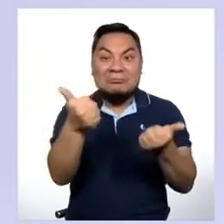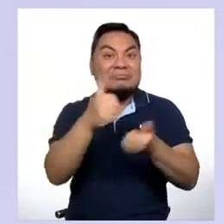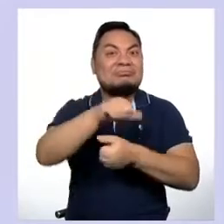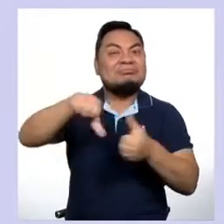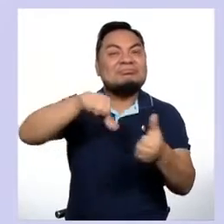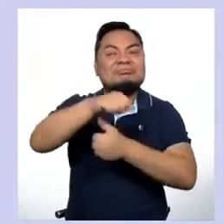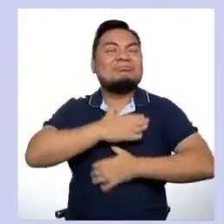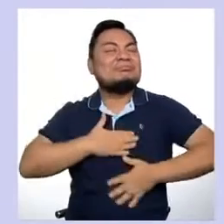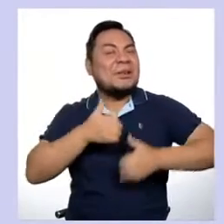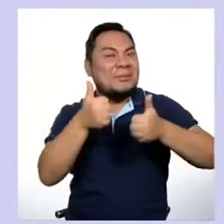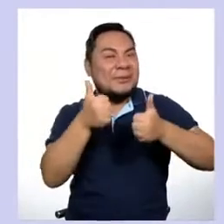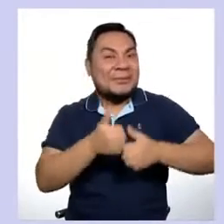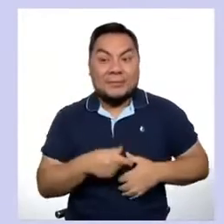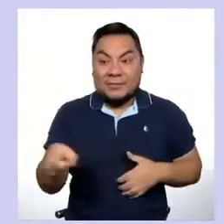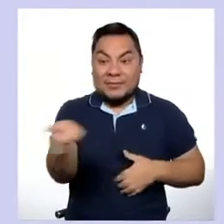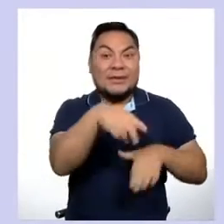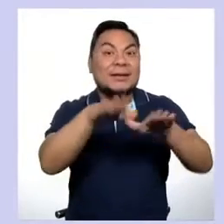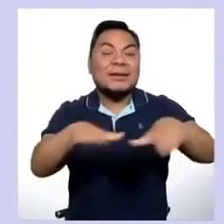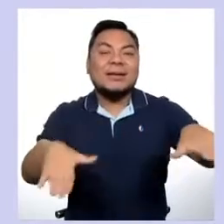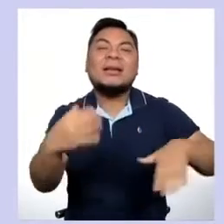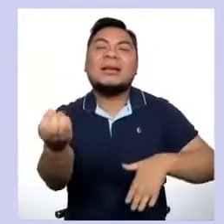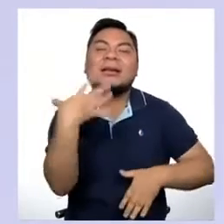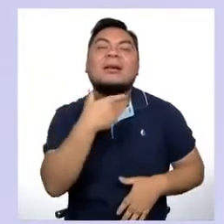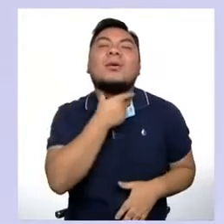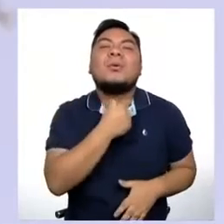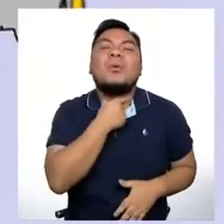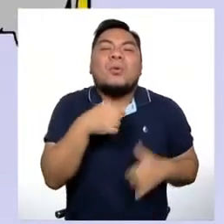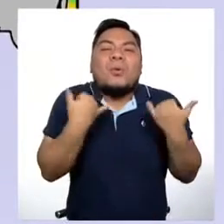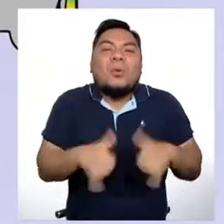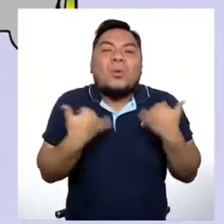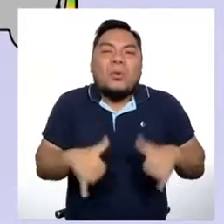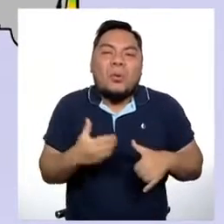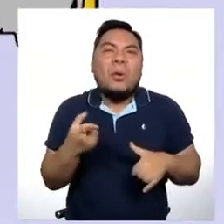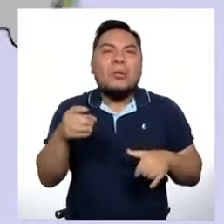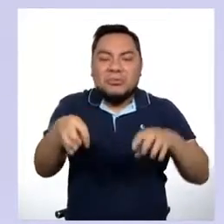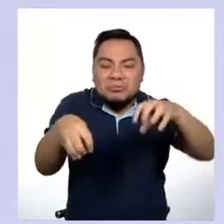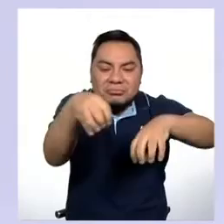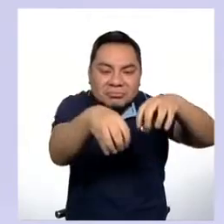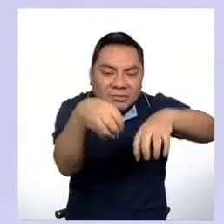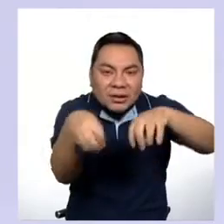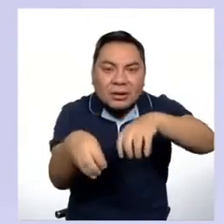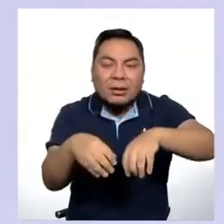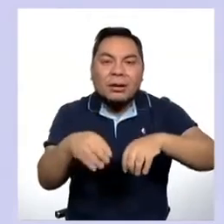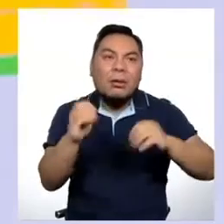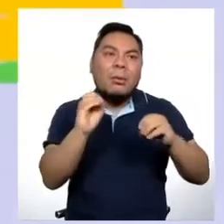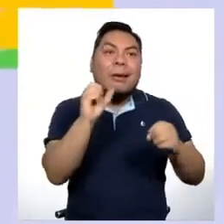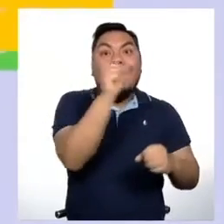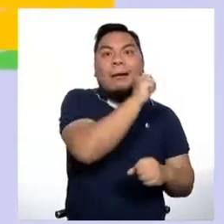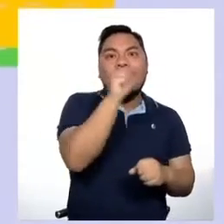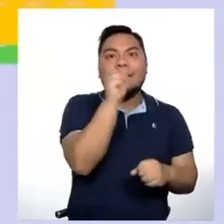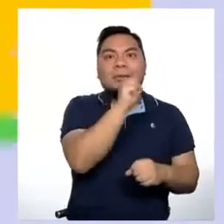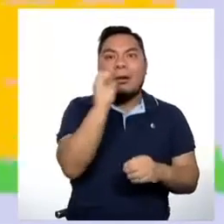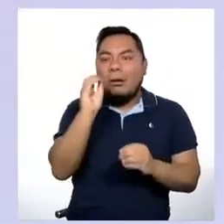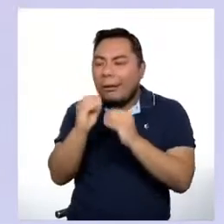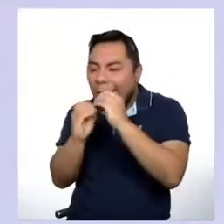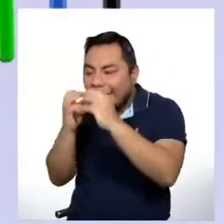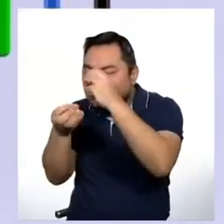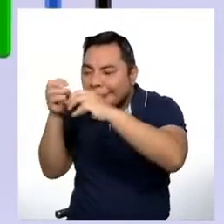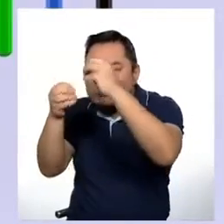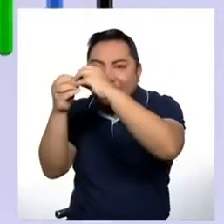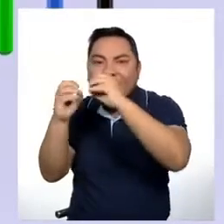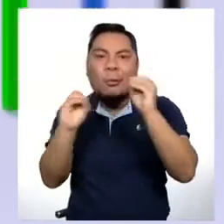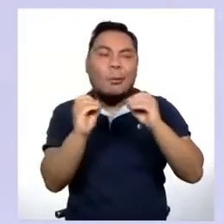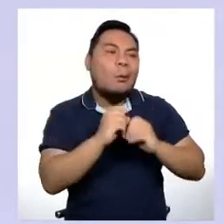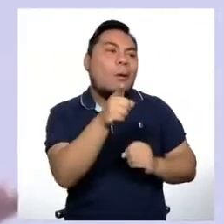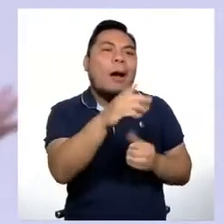bien. Algunos niños han mencionado que les gustaba jugar con los rompecabezas, cantar, construir, tener